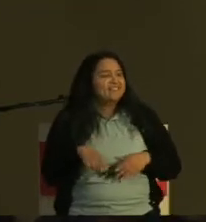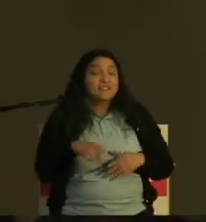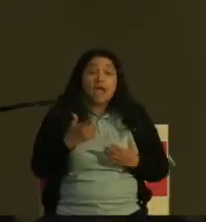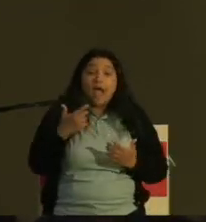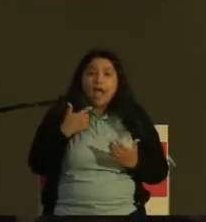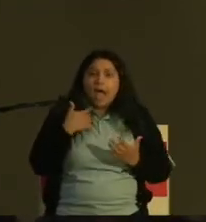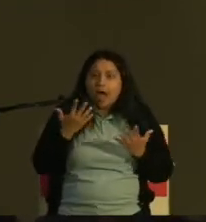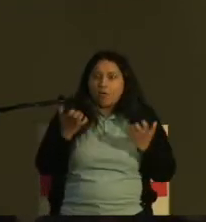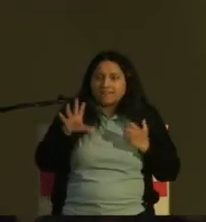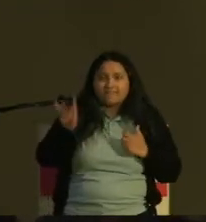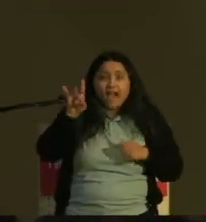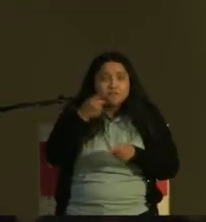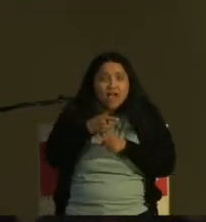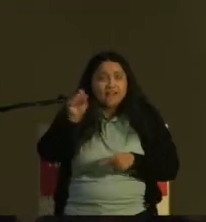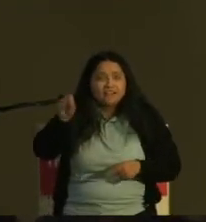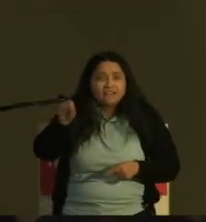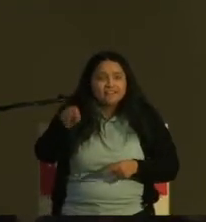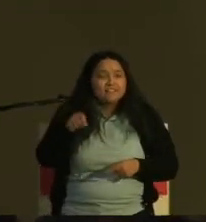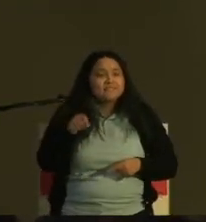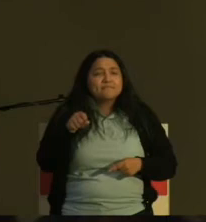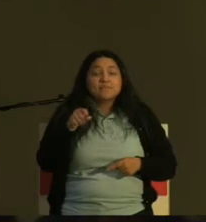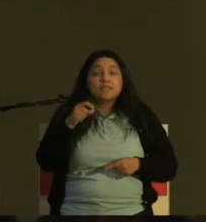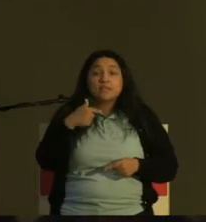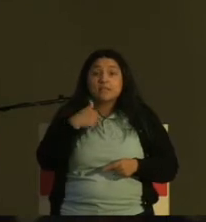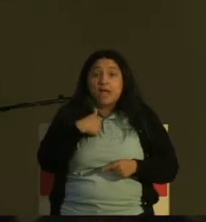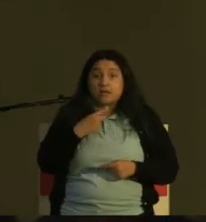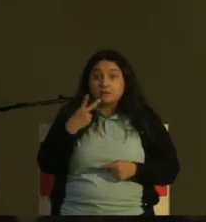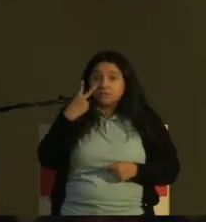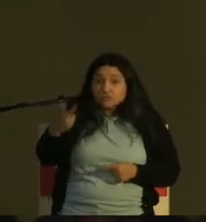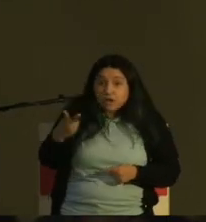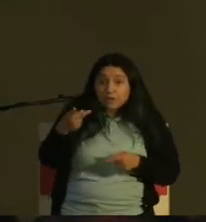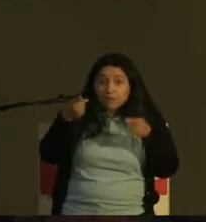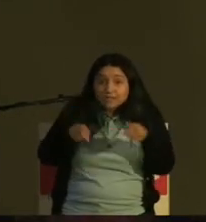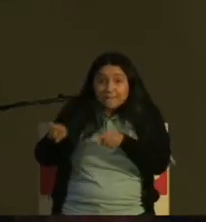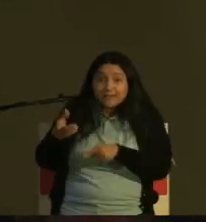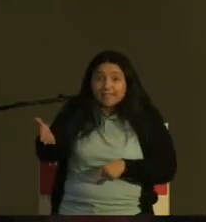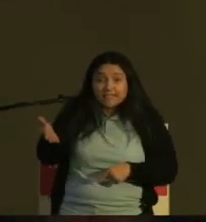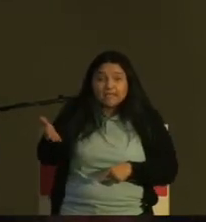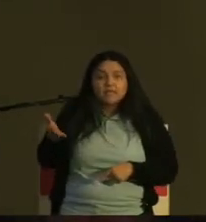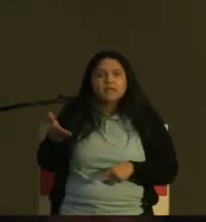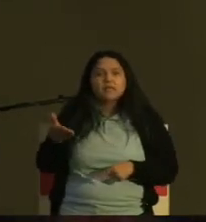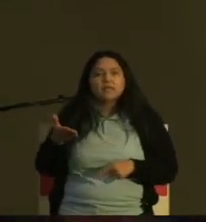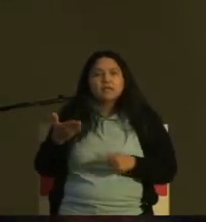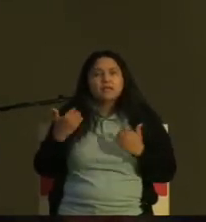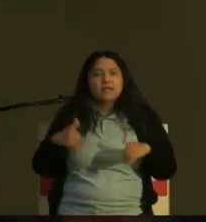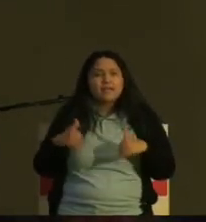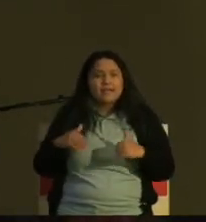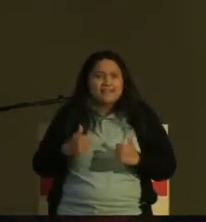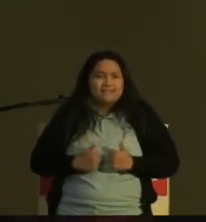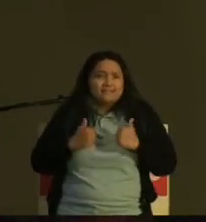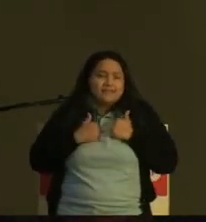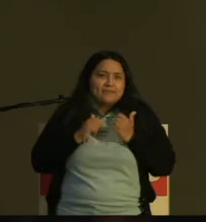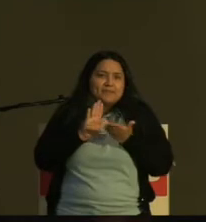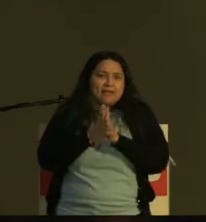quiero encontrar, exacto. Sí, pero, no, pero es porque como... lo que yo veía que ocurría allí... Sí. Era la vida, que podía ser terrible lo que